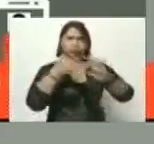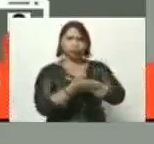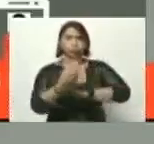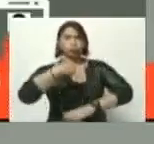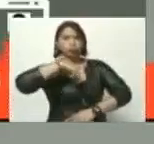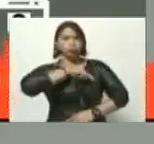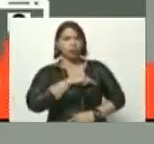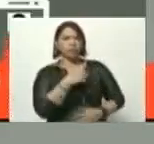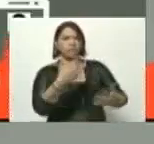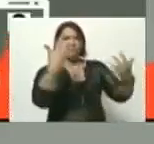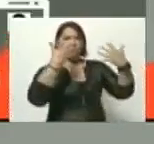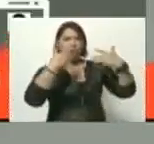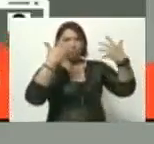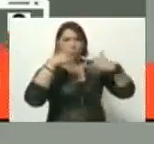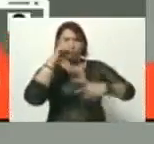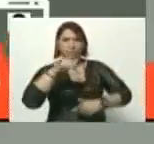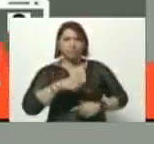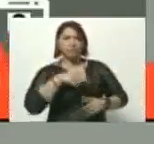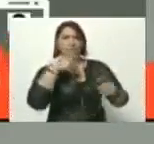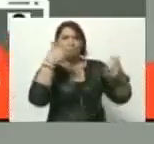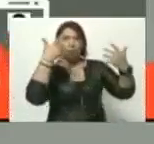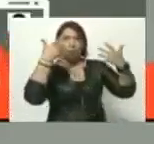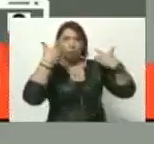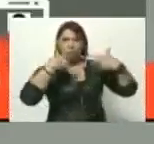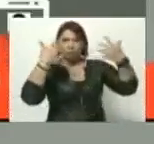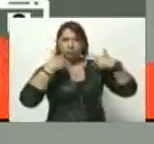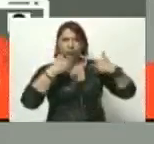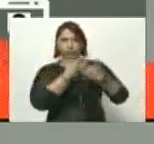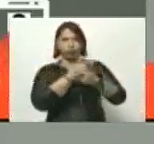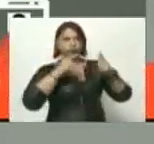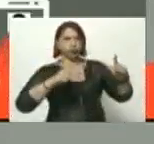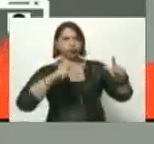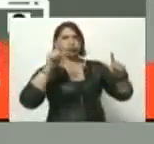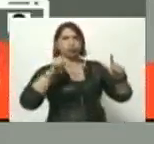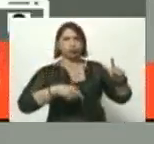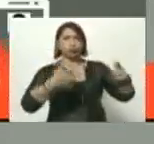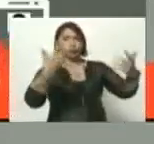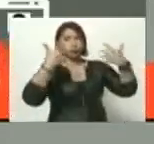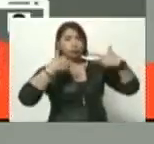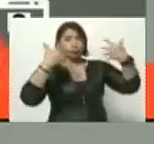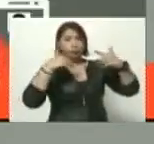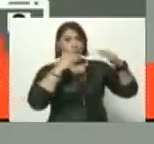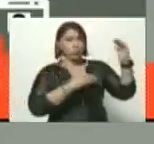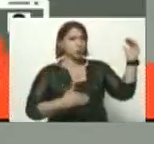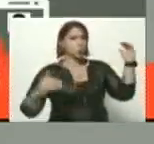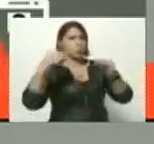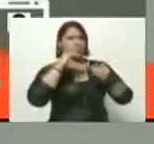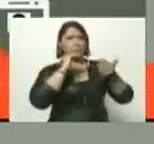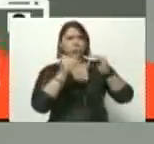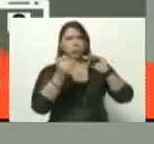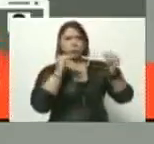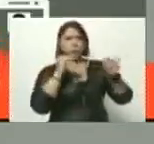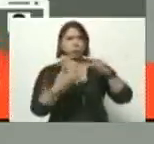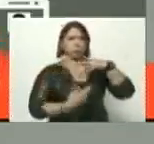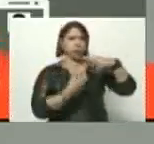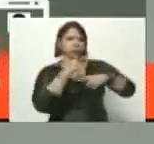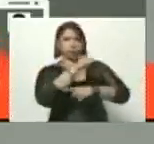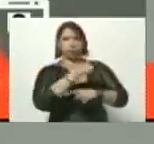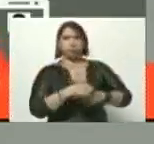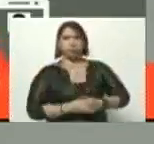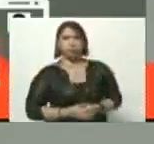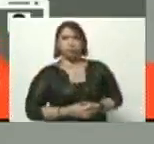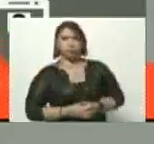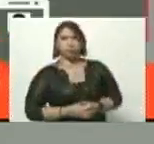nuestra formación, una formación liberadora, una formación que eleve la ética revolucionaria,